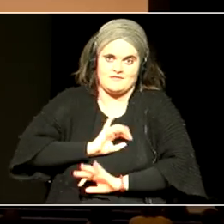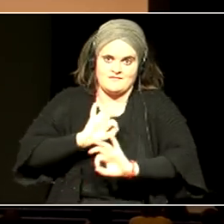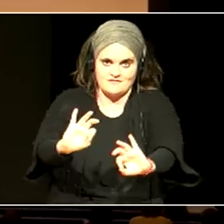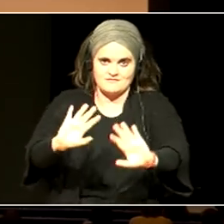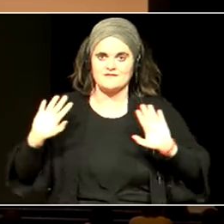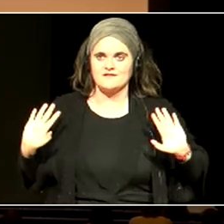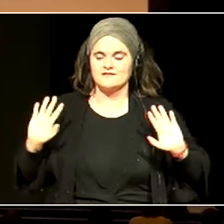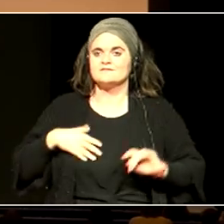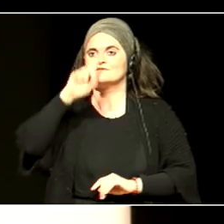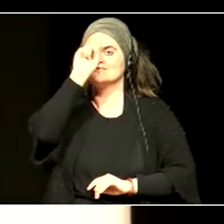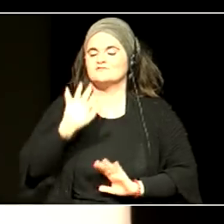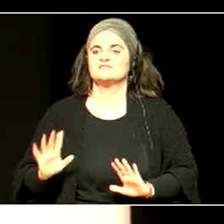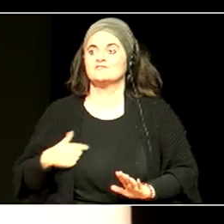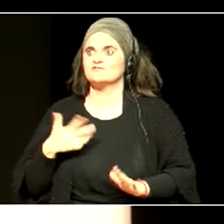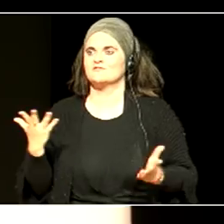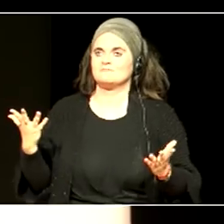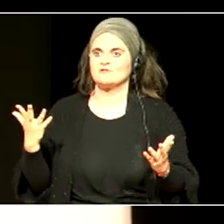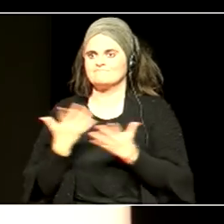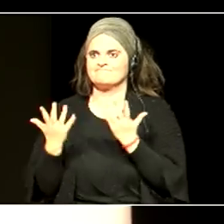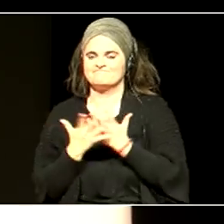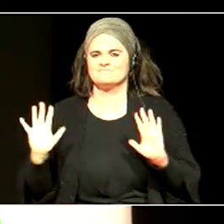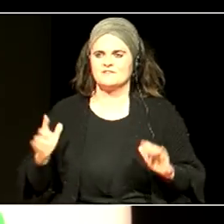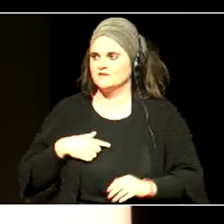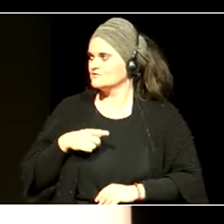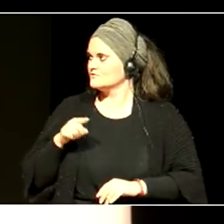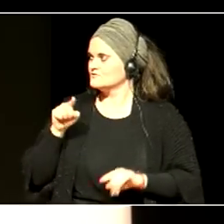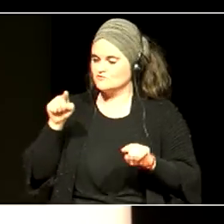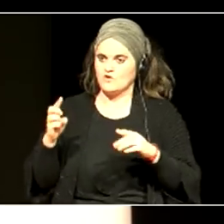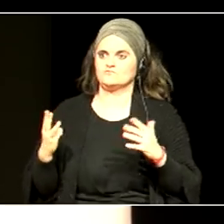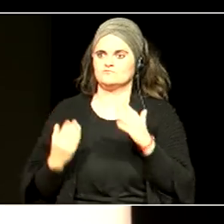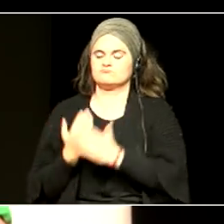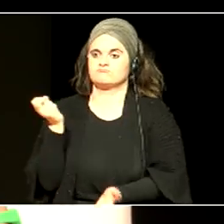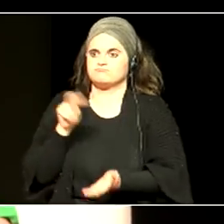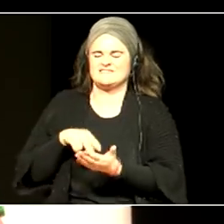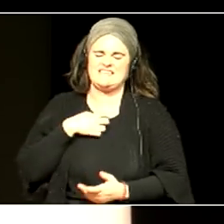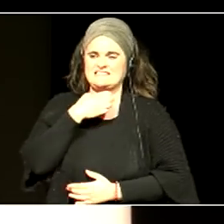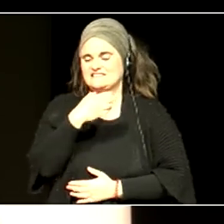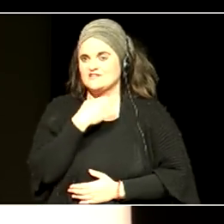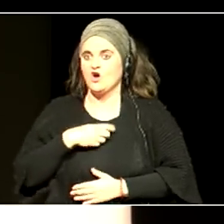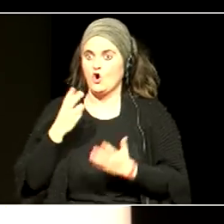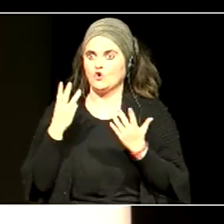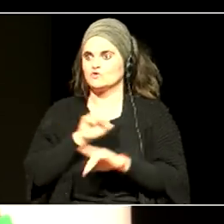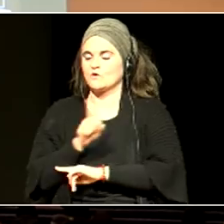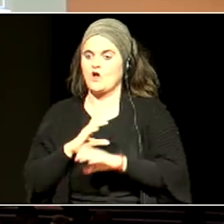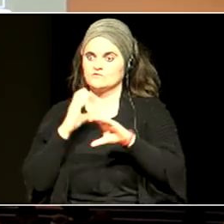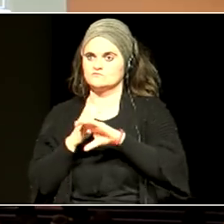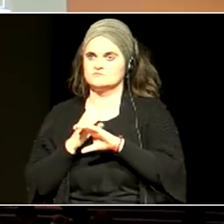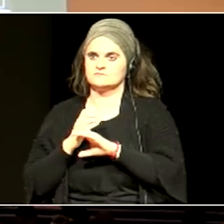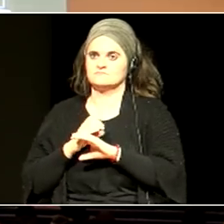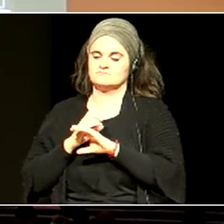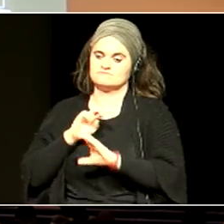Nick está aquí voy a hacer un poco así entonces tú ya de o que se ha levantado que ya estás a gritos 8 y cu de autobús y